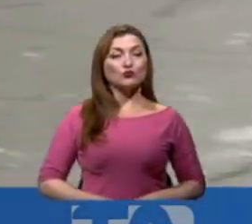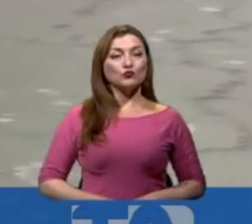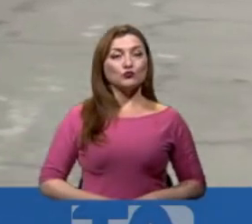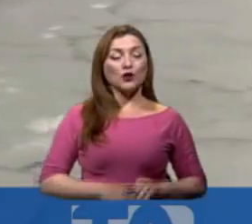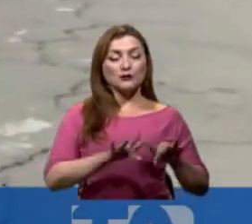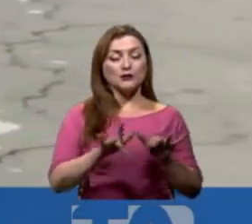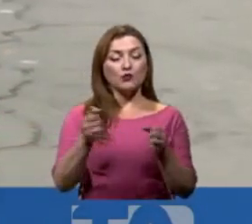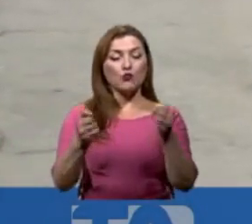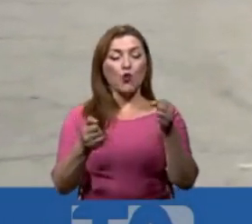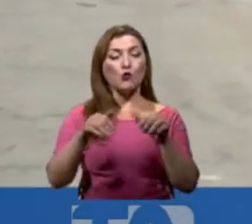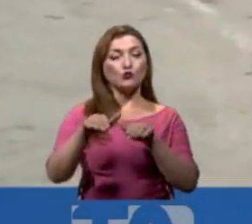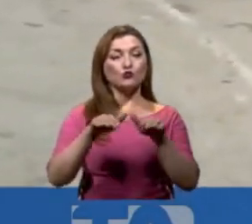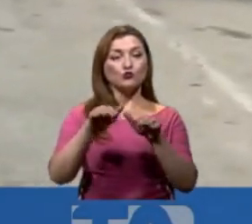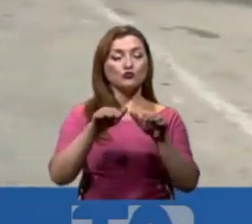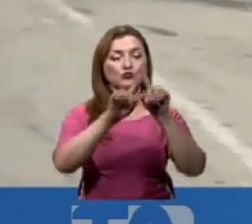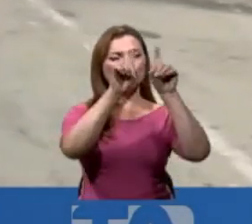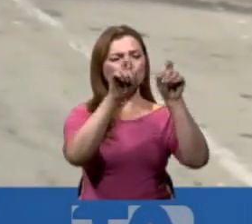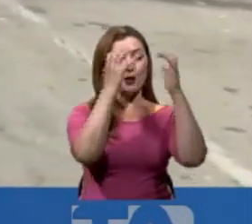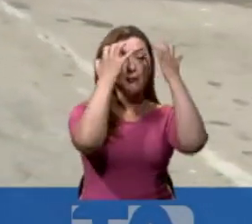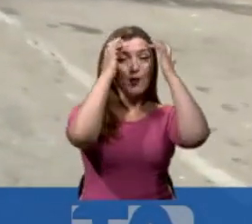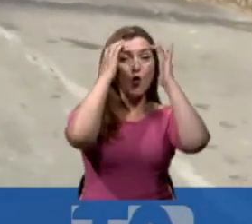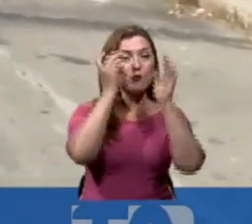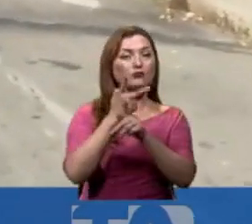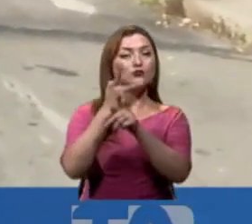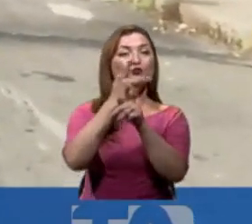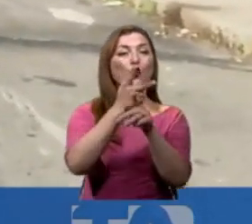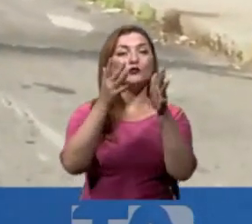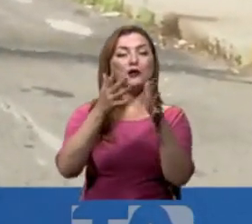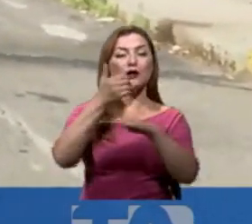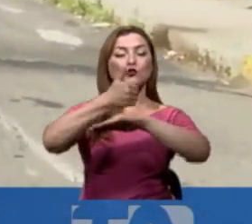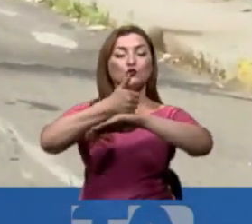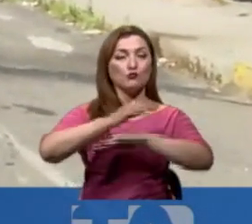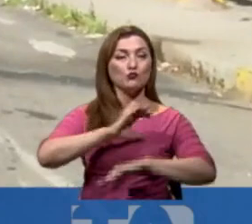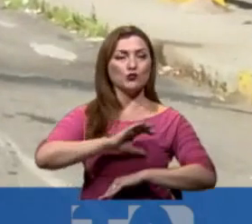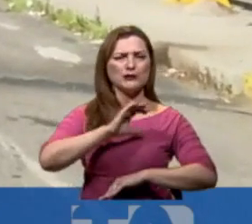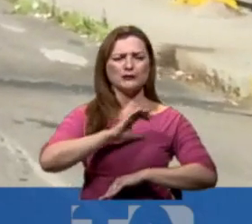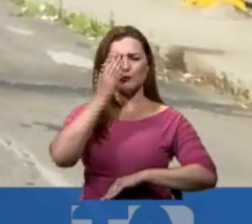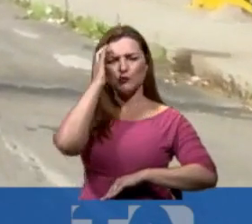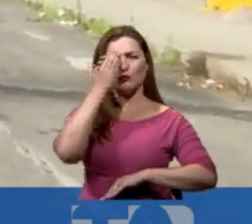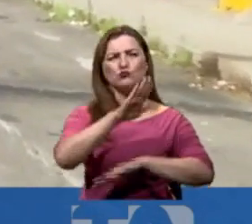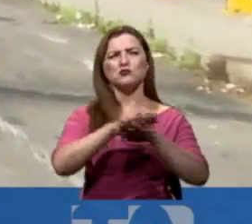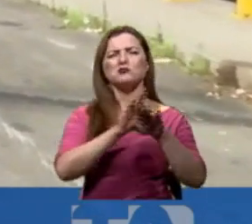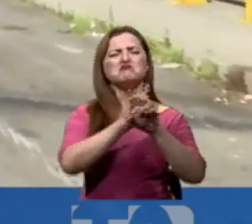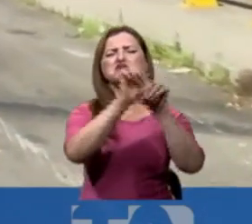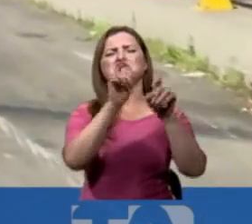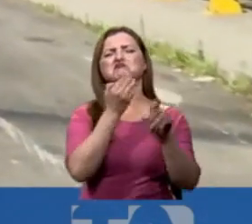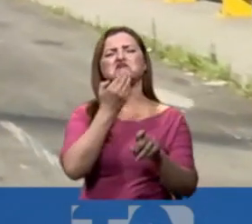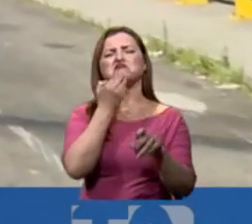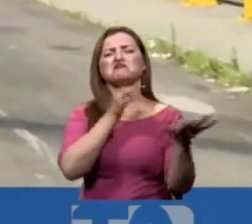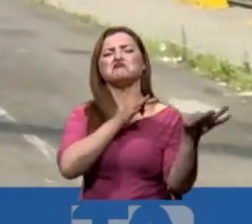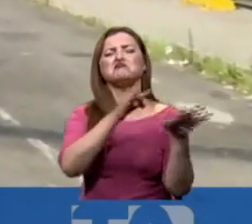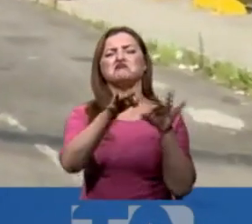Movilidad. Secretario, para que nos comente la preocupación que existe por parte de las autoridades sobre este tema, sobre